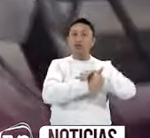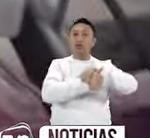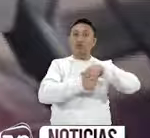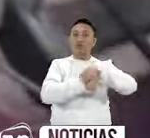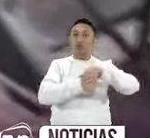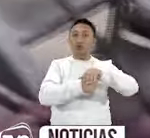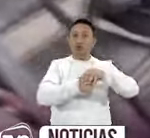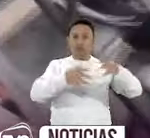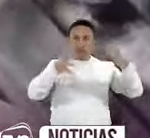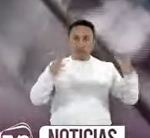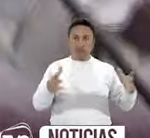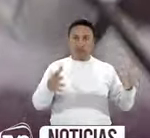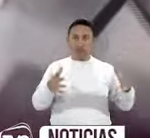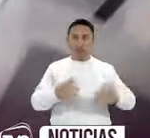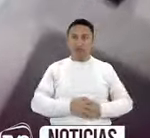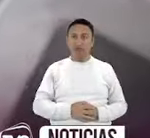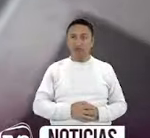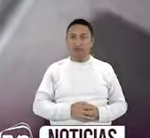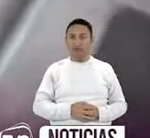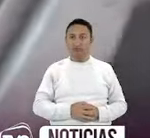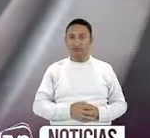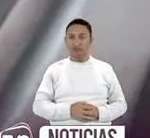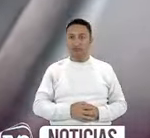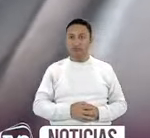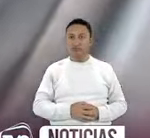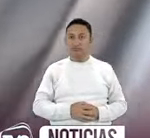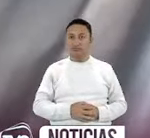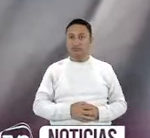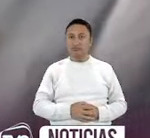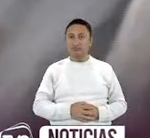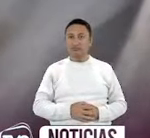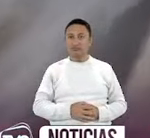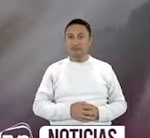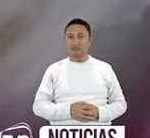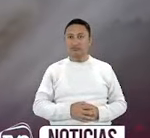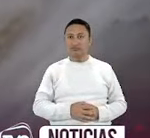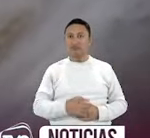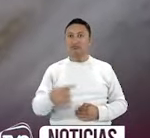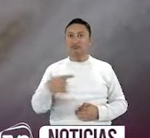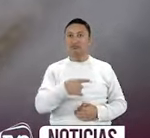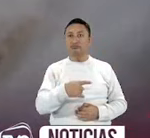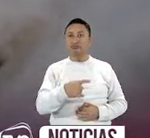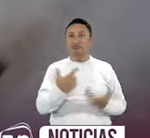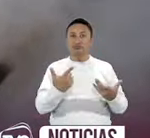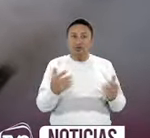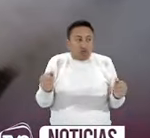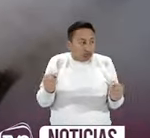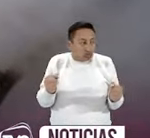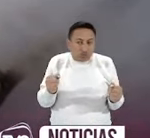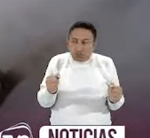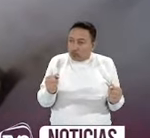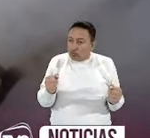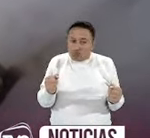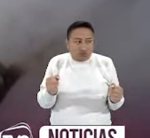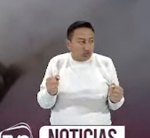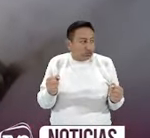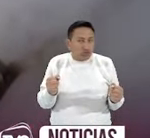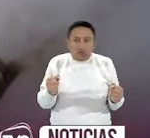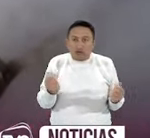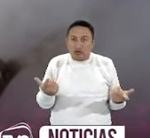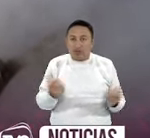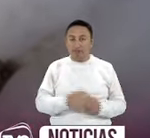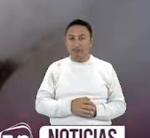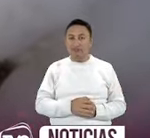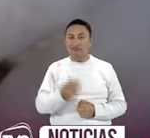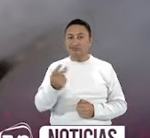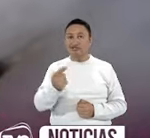viva, rodeada de lechugas y un poco de agua. El indefenso animal estaba atrapado sin tener a dónde ir. Inmediatamente alertaron a